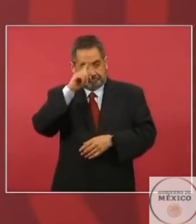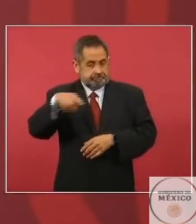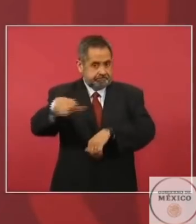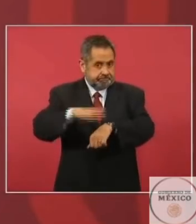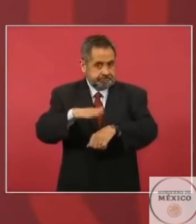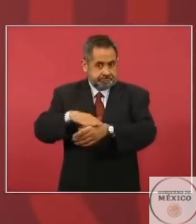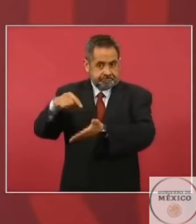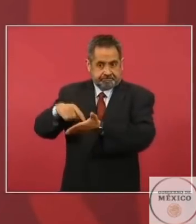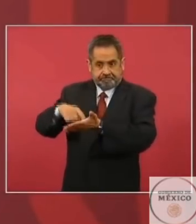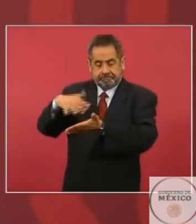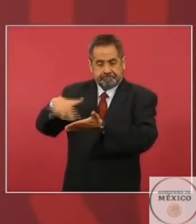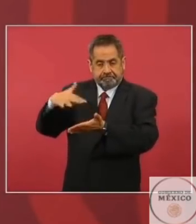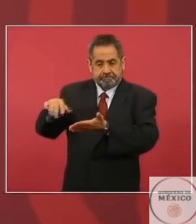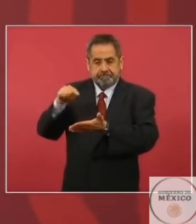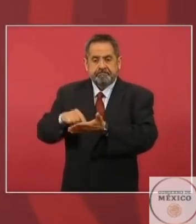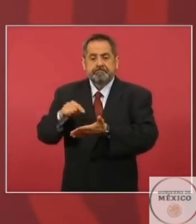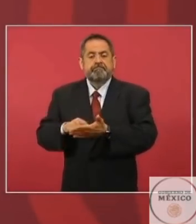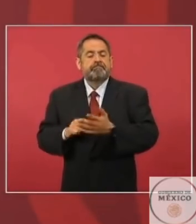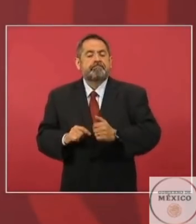a los jóvenes,